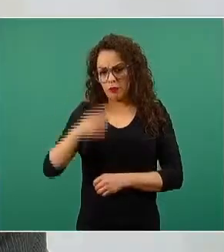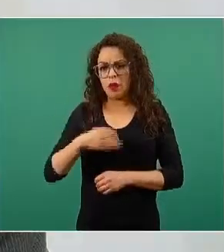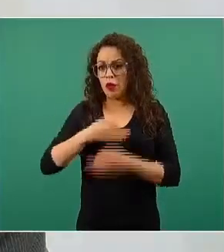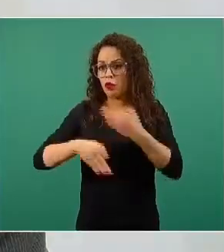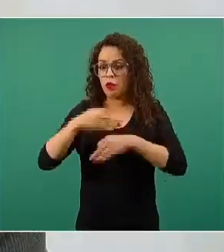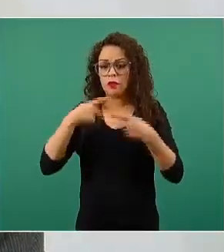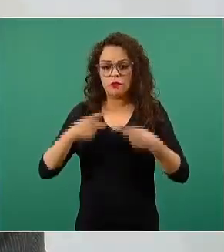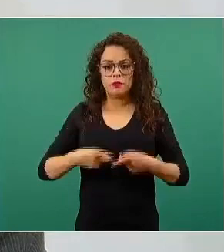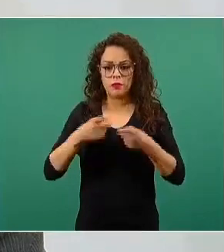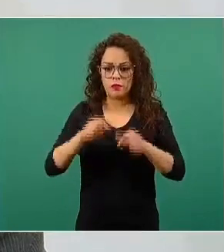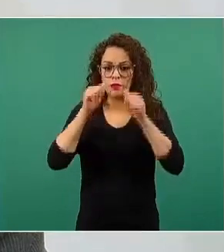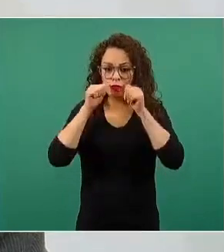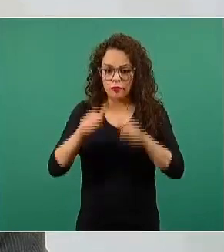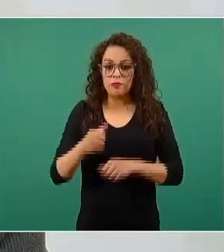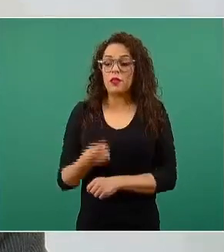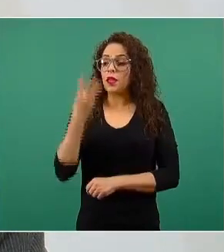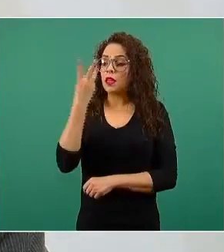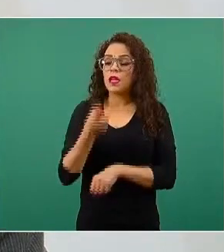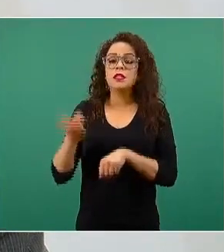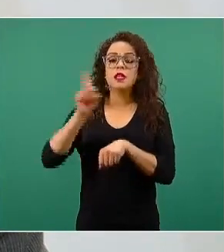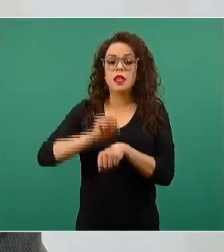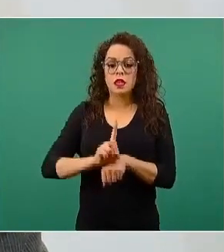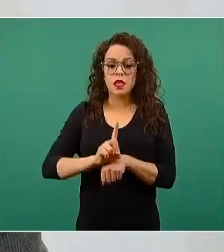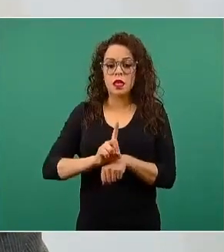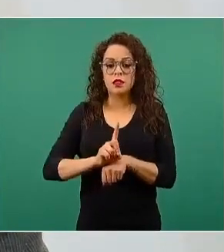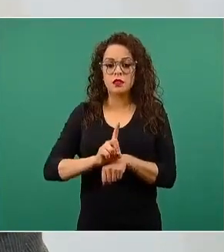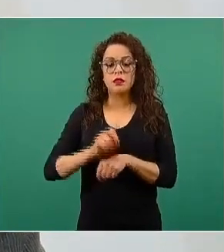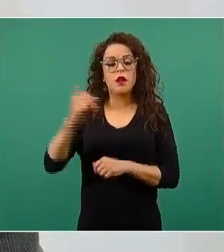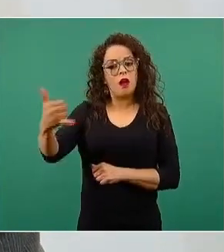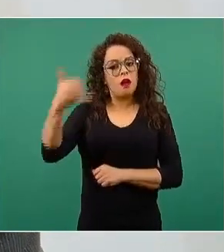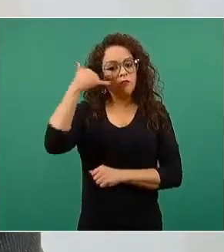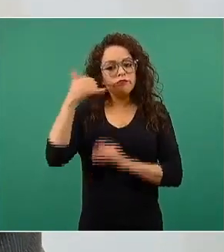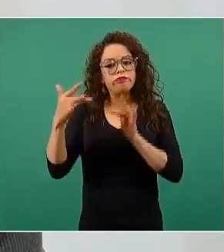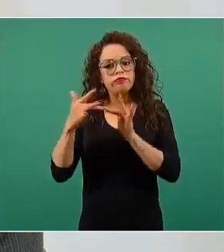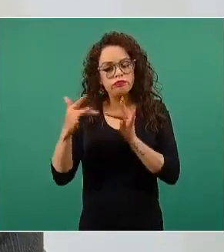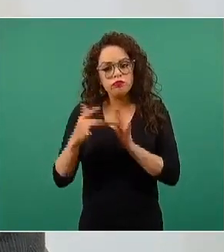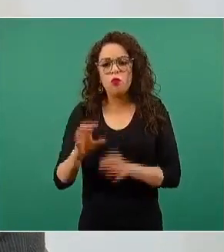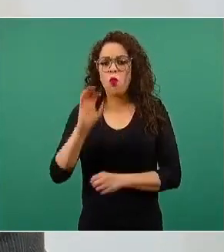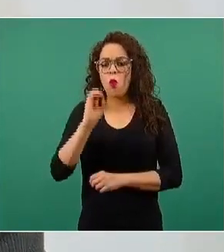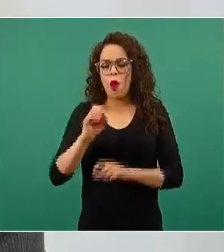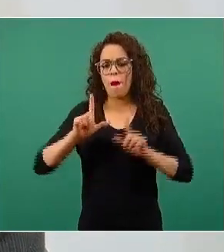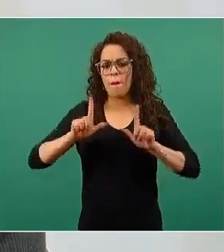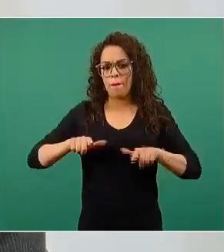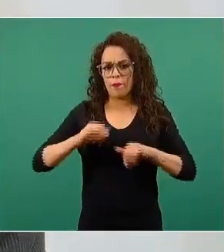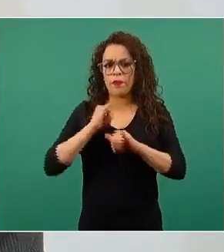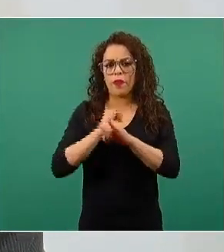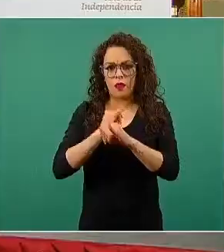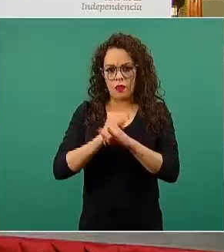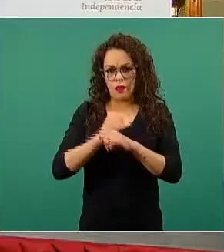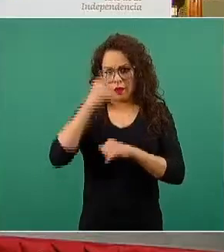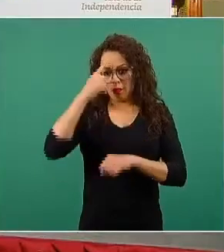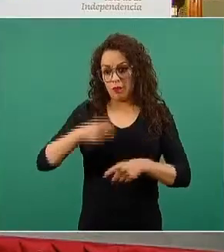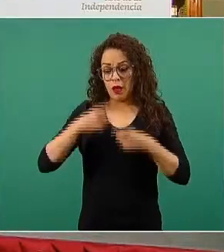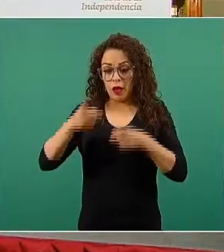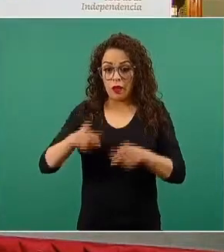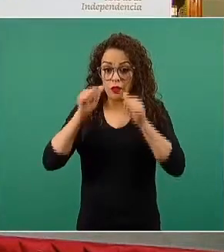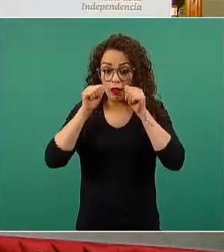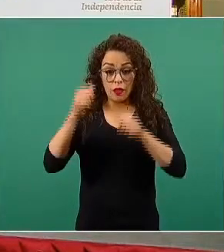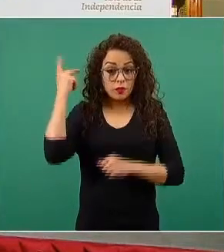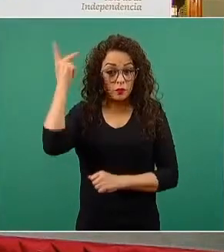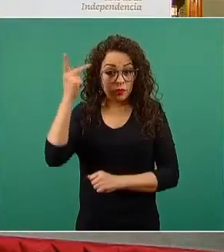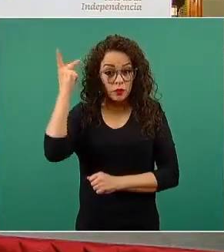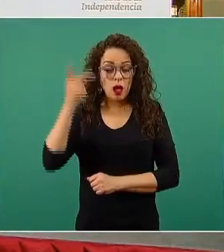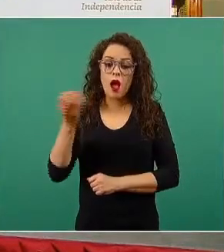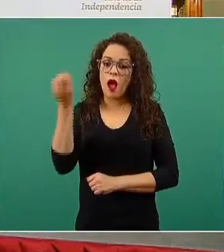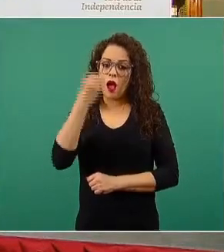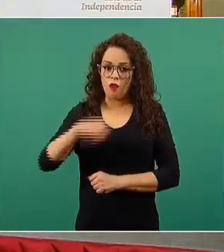través de 3 vías, una plataforma telefónica también, y cuando se requiere la atención psicológica es presencial,